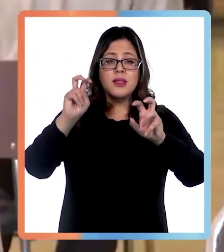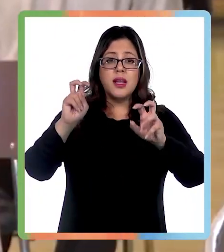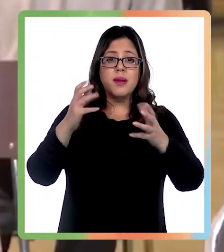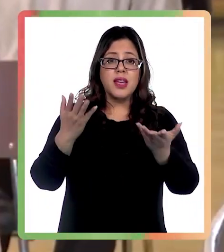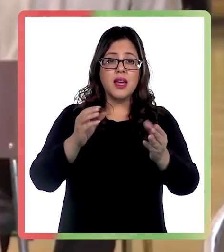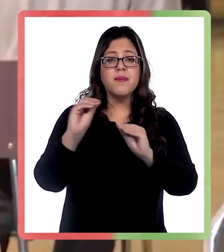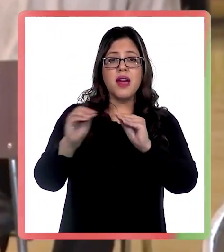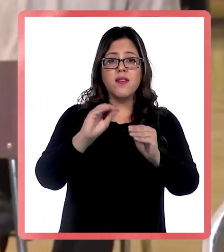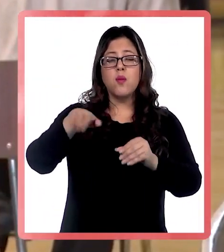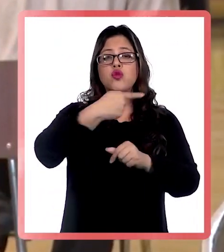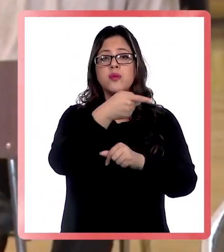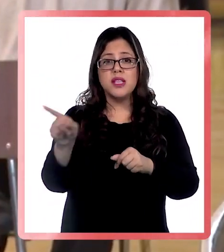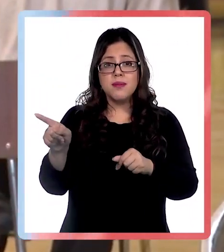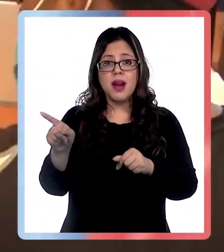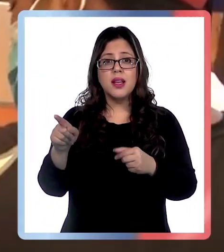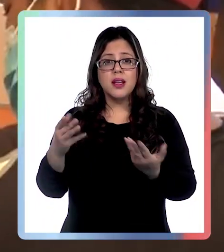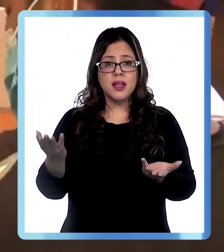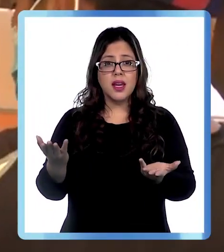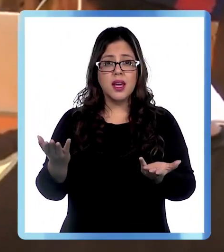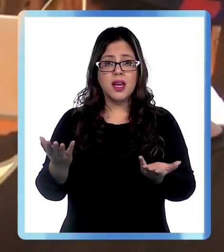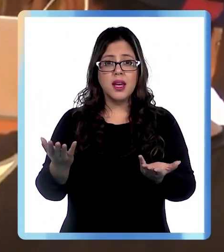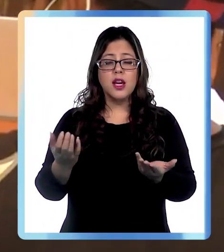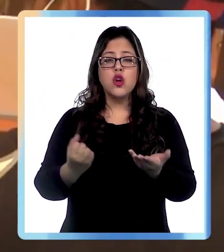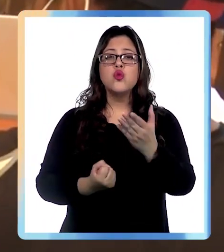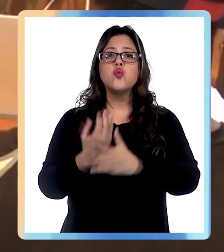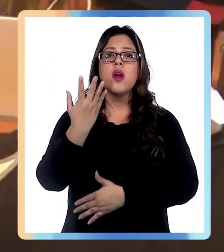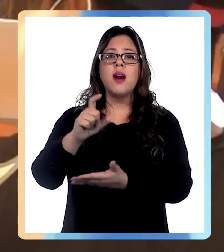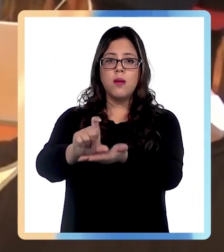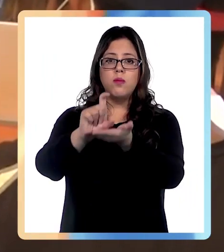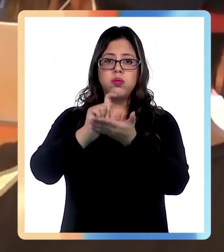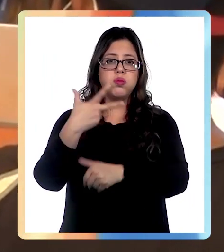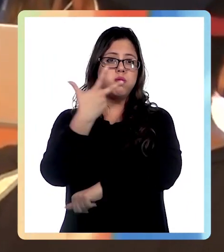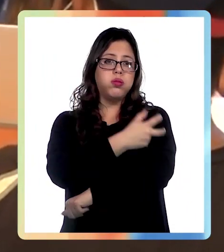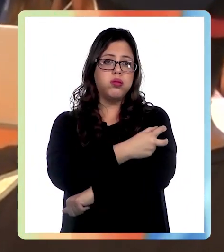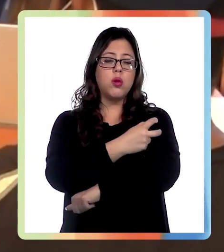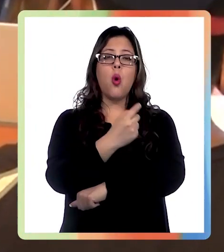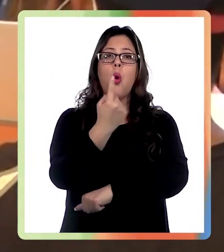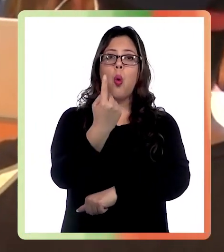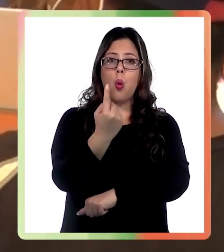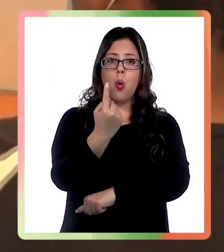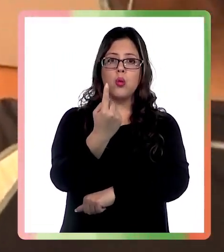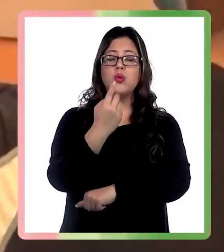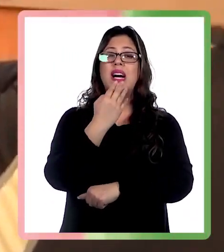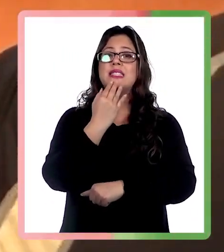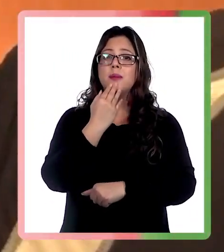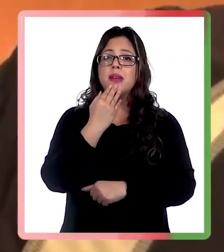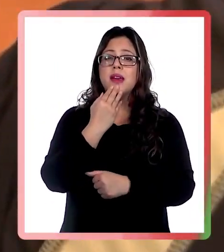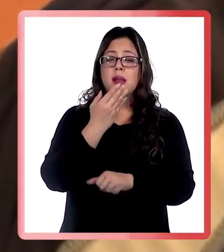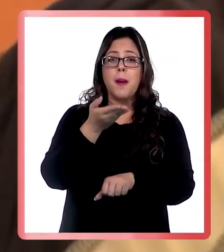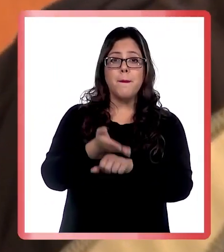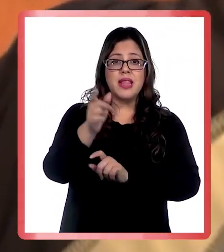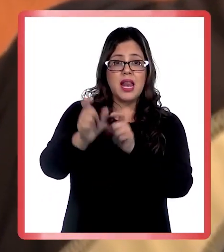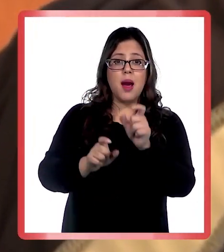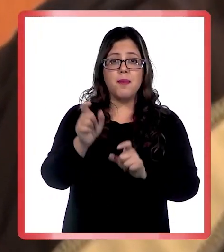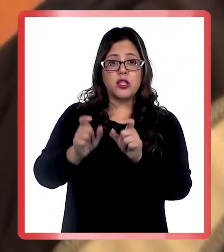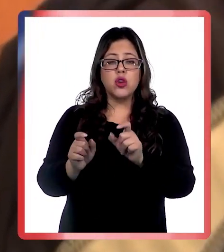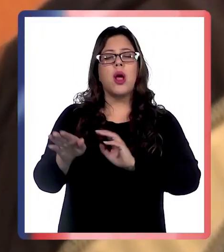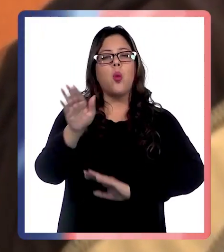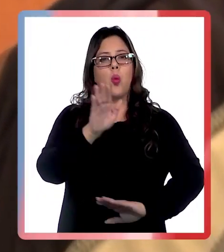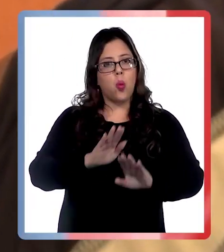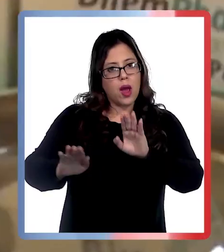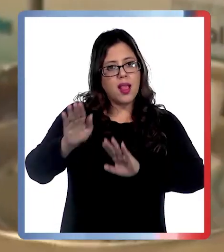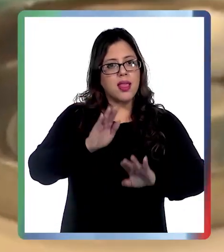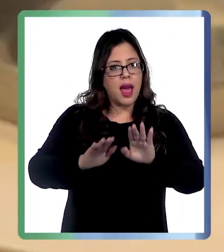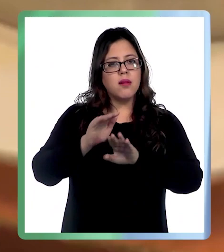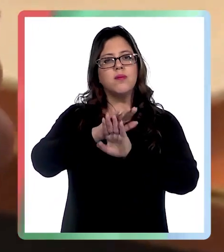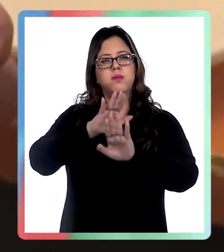sanitaria anunció que durante la próxima semana se comenzará a aplicar la nueva vacuna monovalente al mismo tiempo llamó a la comunidad a mantener